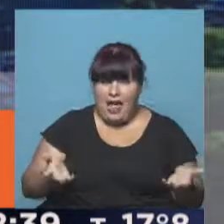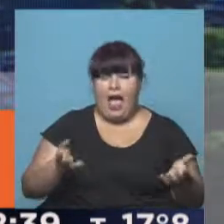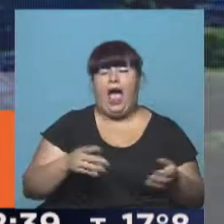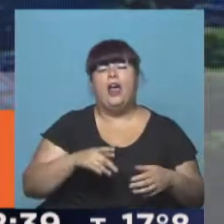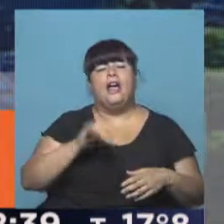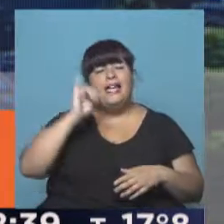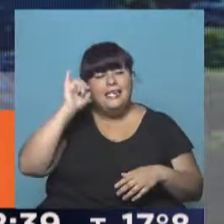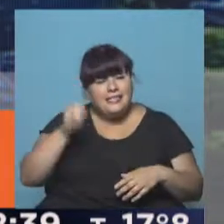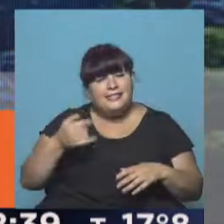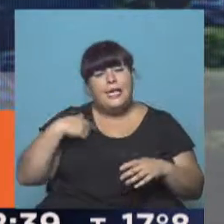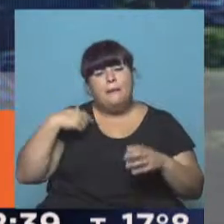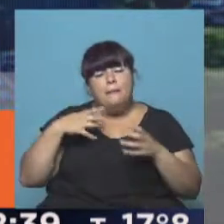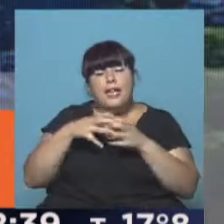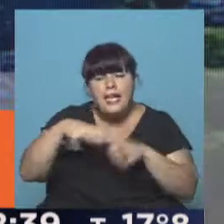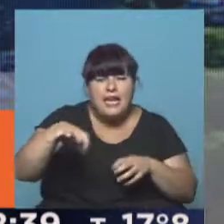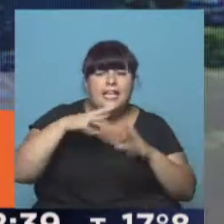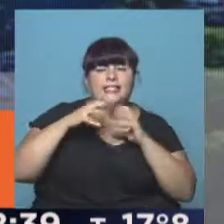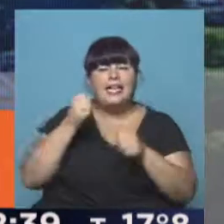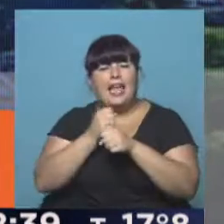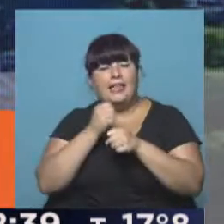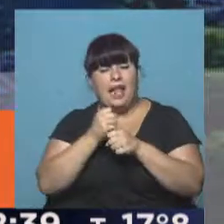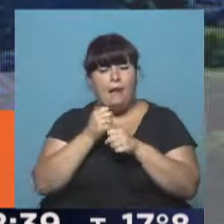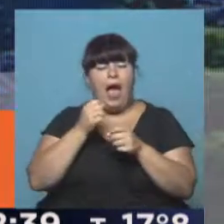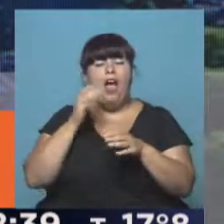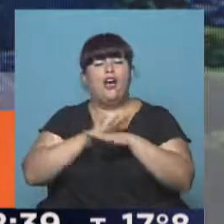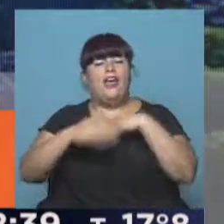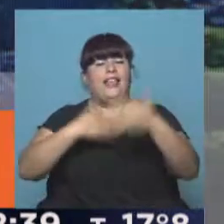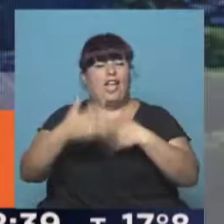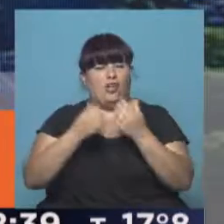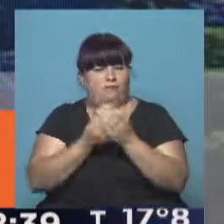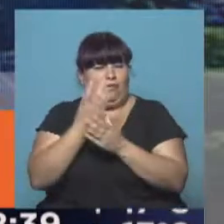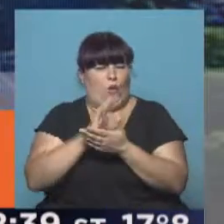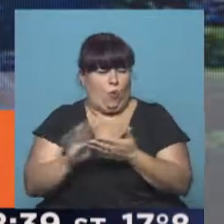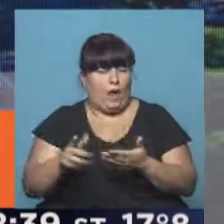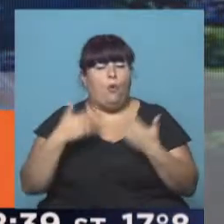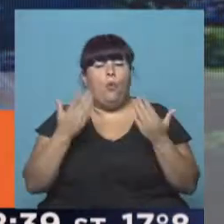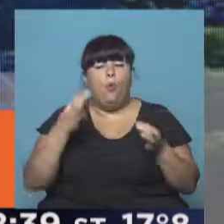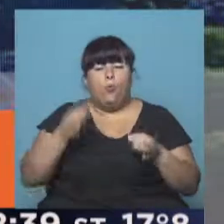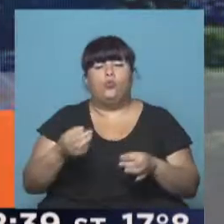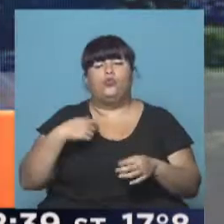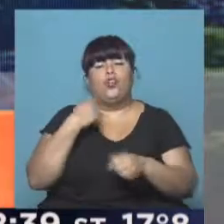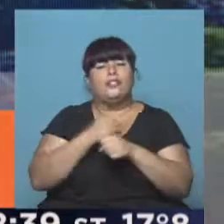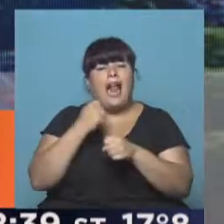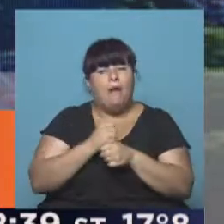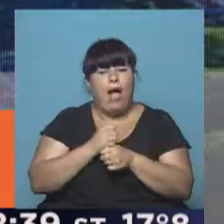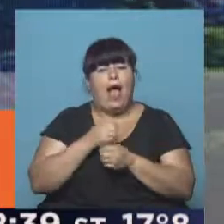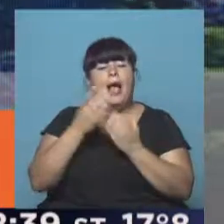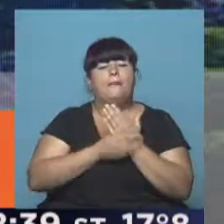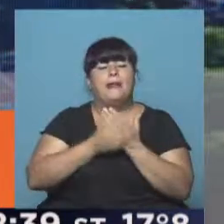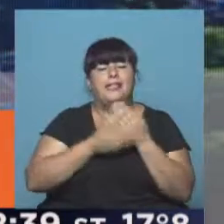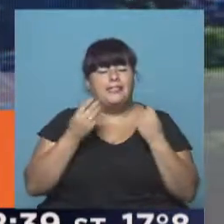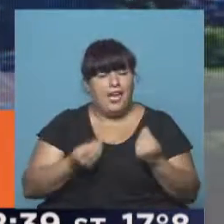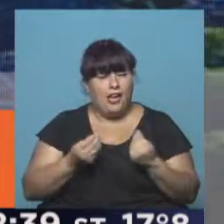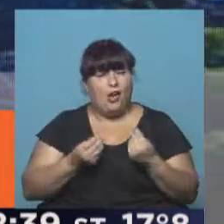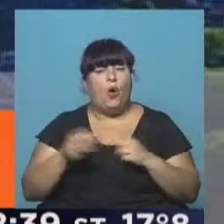si es mi área la secretaria de trabajo tenemos el desarrollo emprendedor y justamente lo que estamos trabajando desde el ministerio